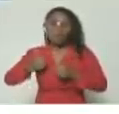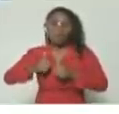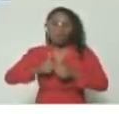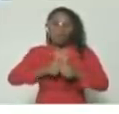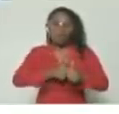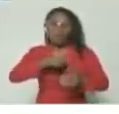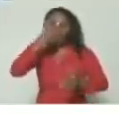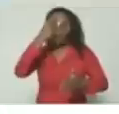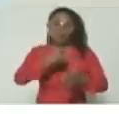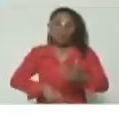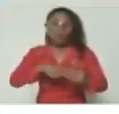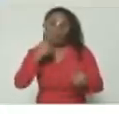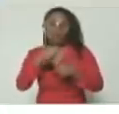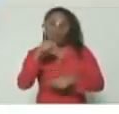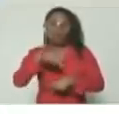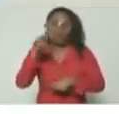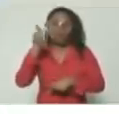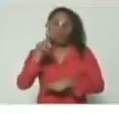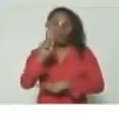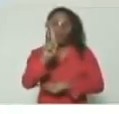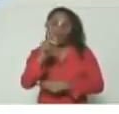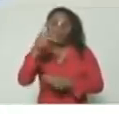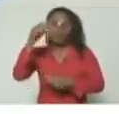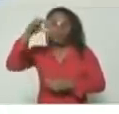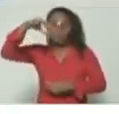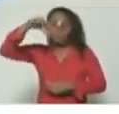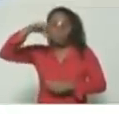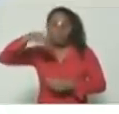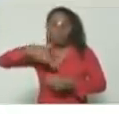prohíbe que se le venda a Venezuela una gota de gasolina.